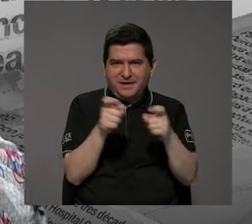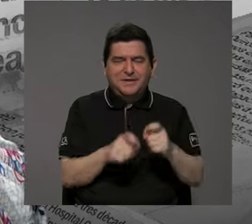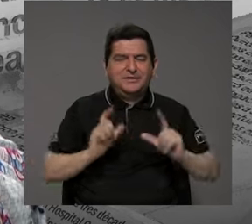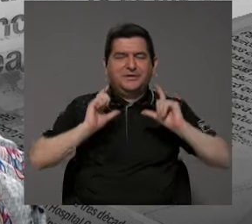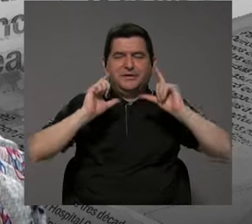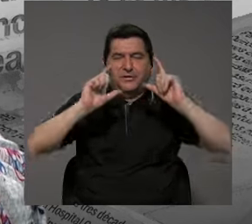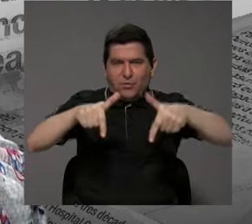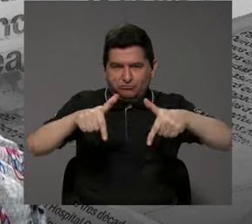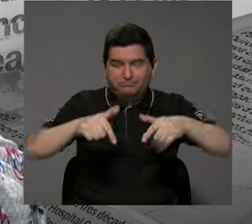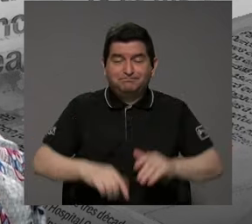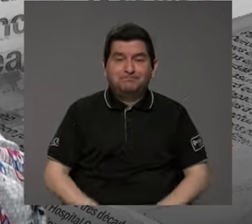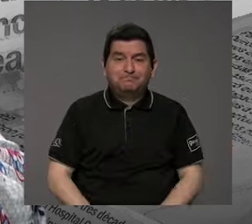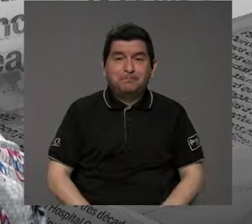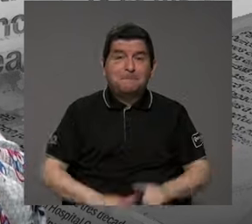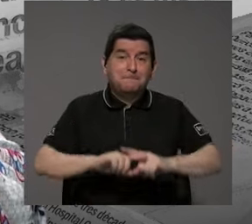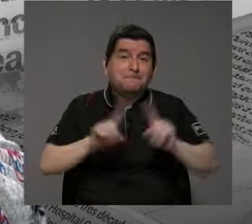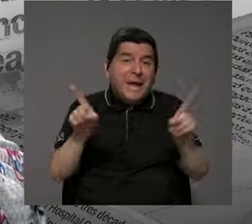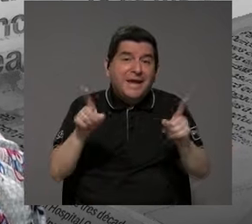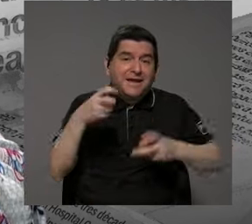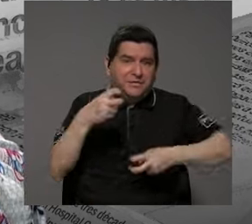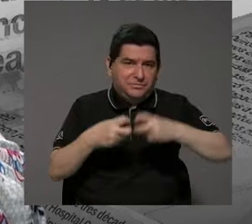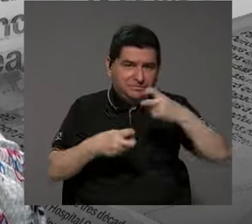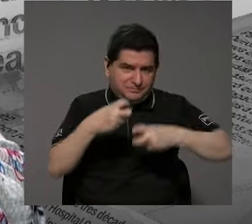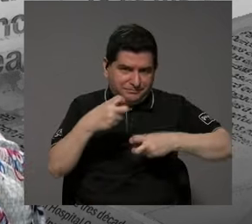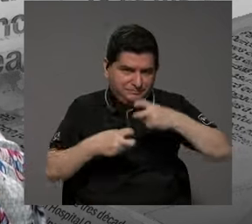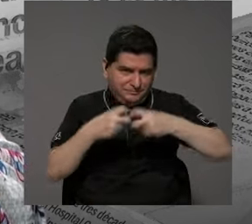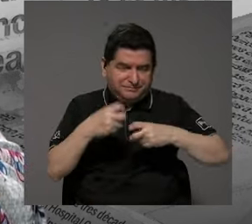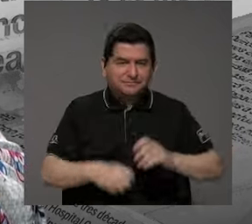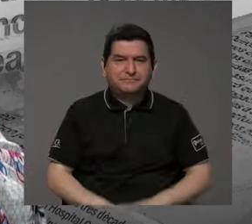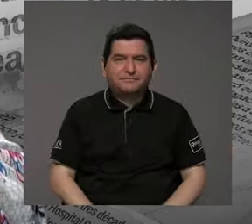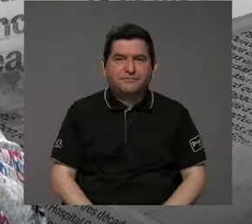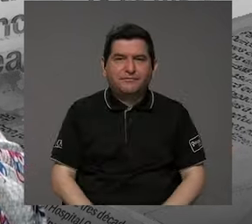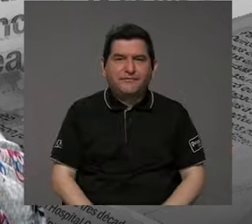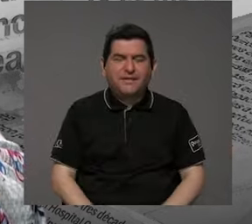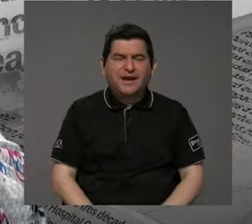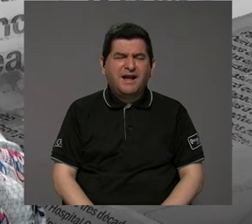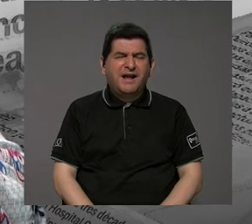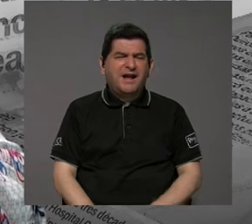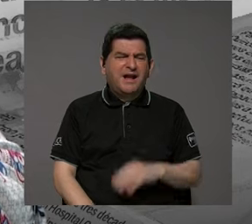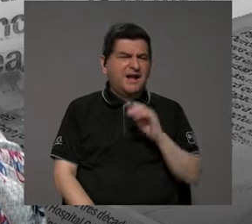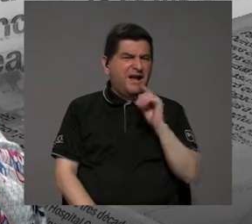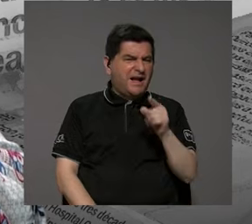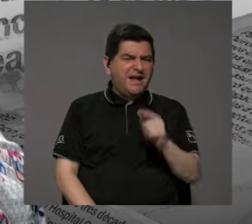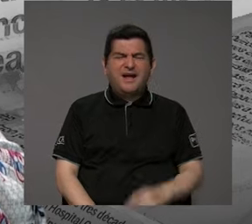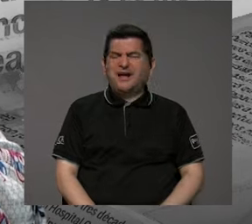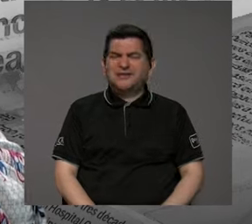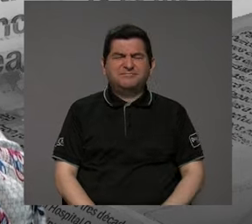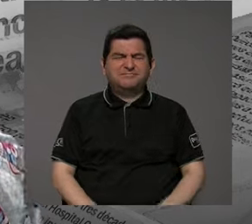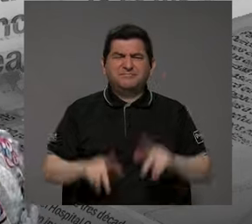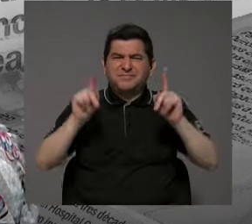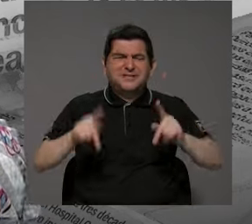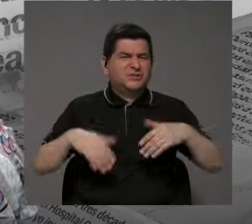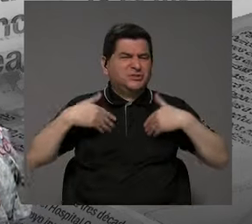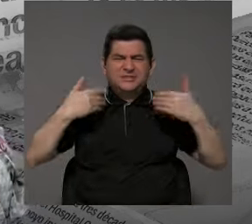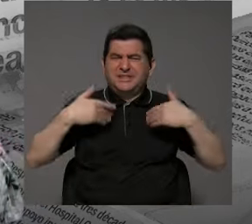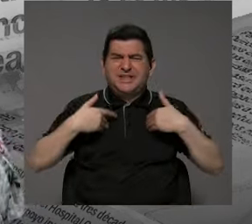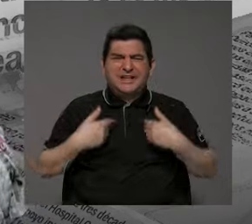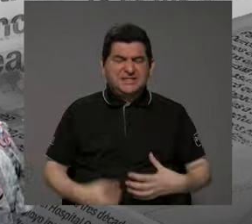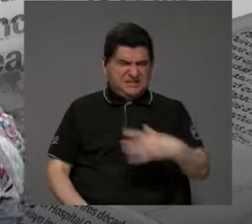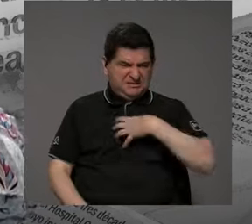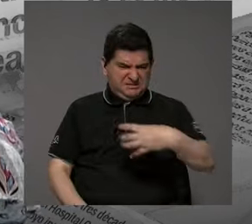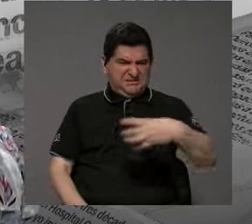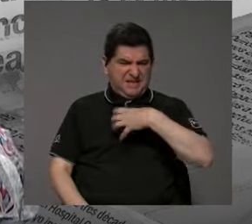desechos pero bueno El problema es que hay un disgusto hay unas quejas pero no sabemos Por